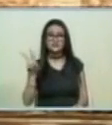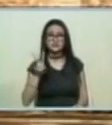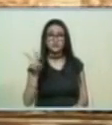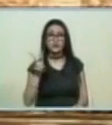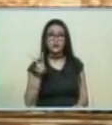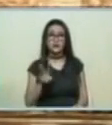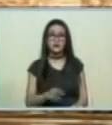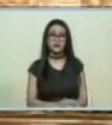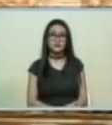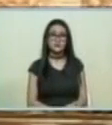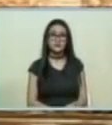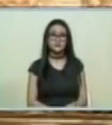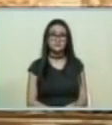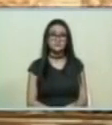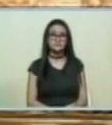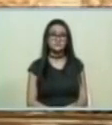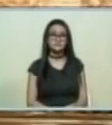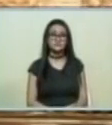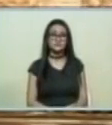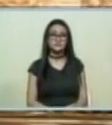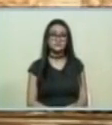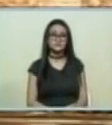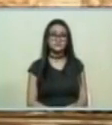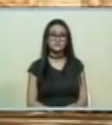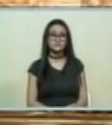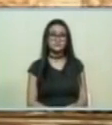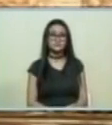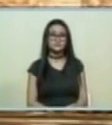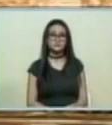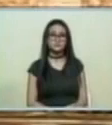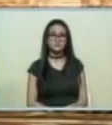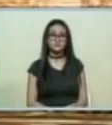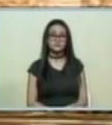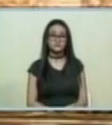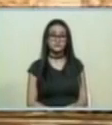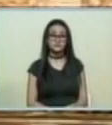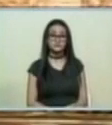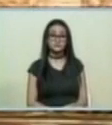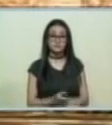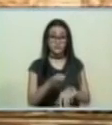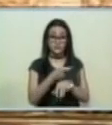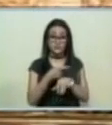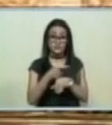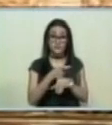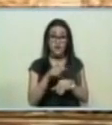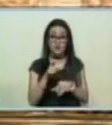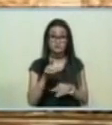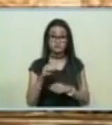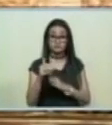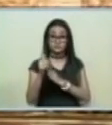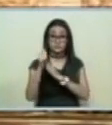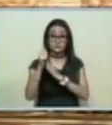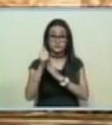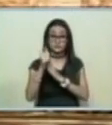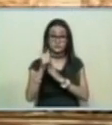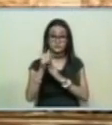Erika, el Estado Mayor del Movimiento Somos Venezuela y el Estado Mayor que dirige el Plan Chamba Juvenil,